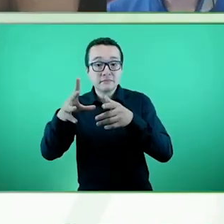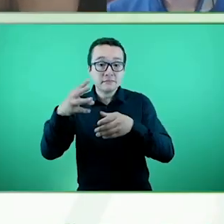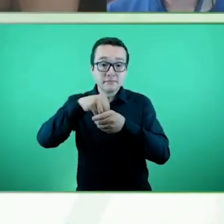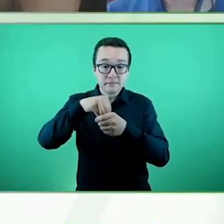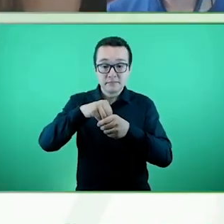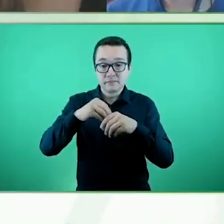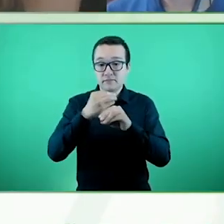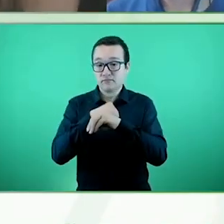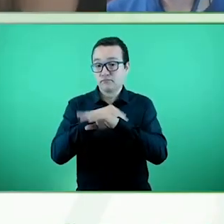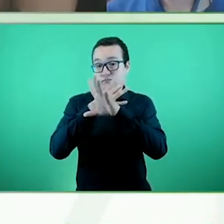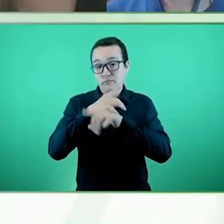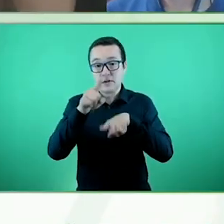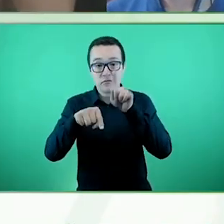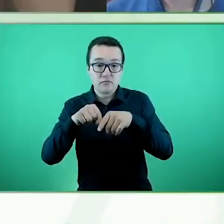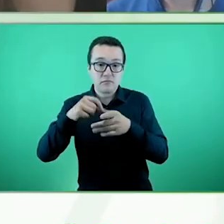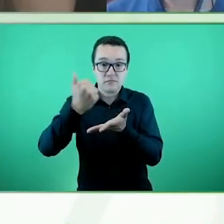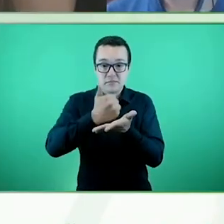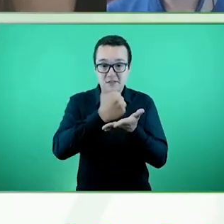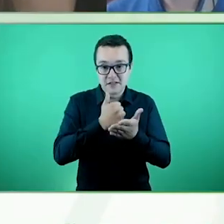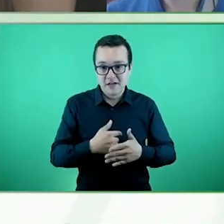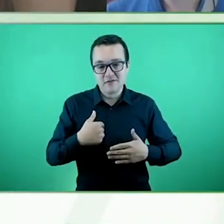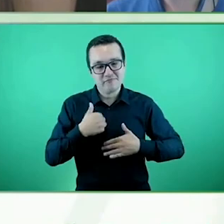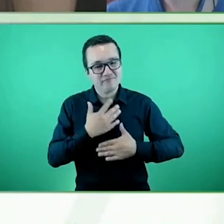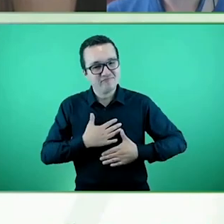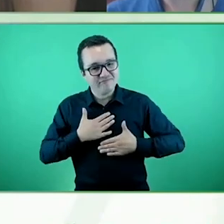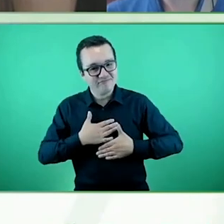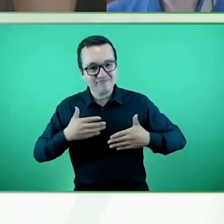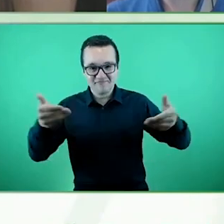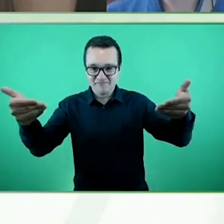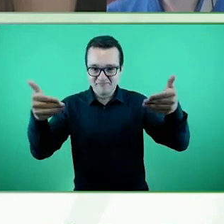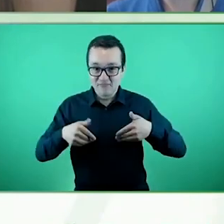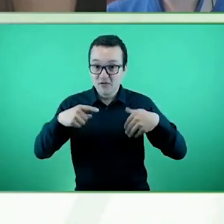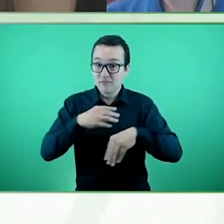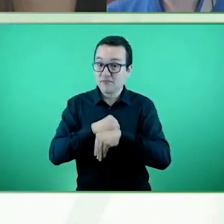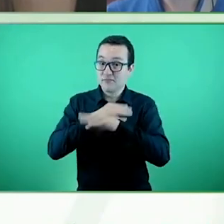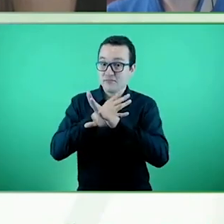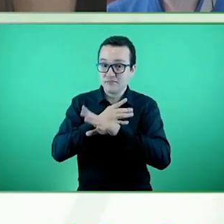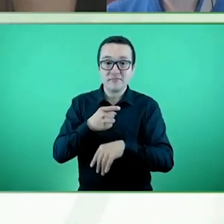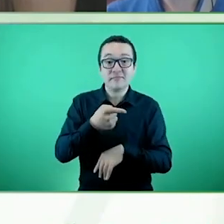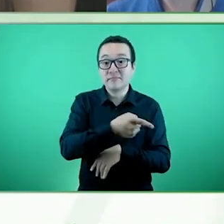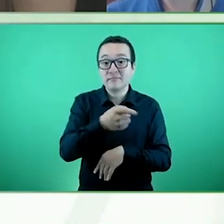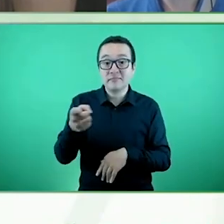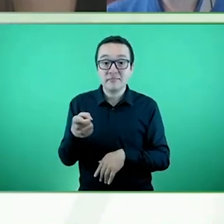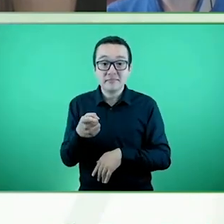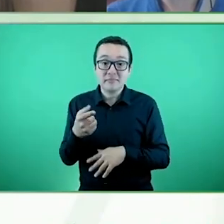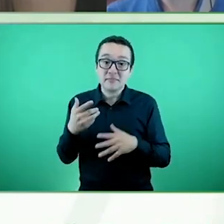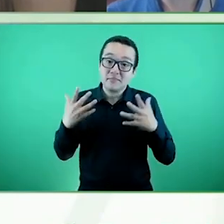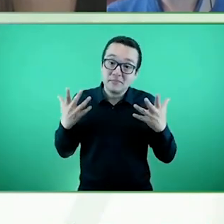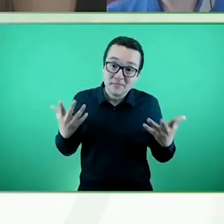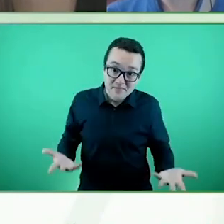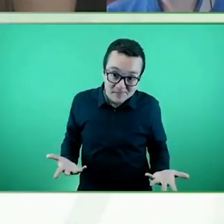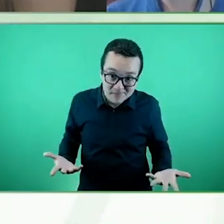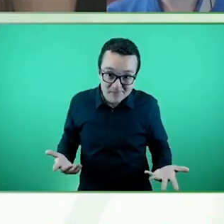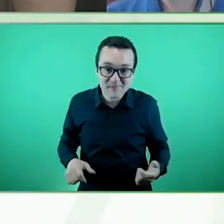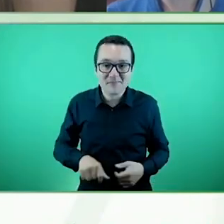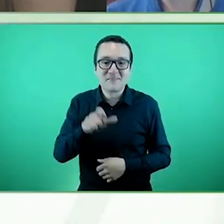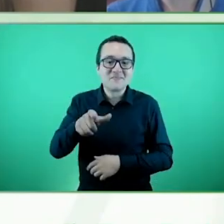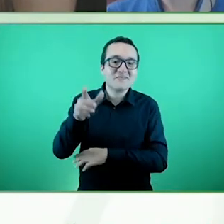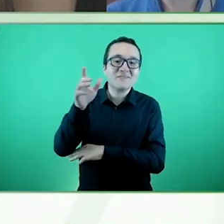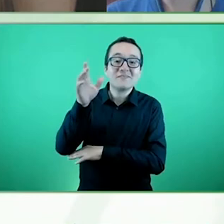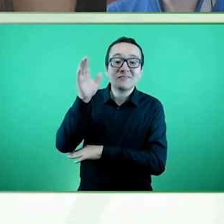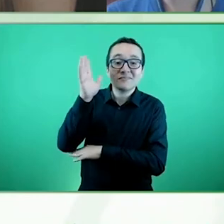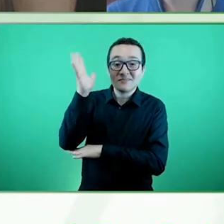que los panelistas virtuales del día de hoy son todas, las panelistas, perdón, presenciales del día de hoy somos todas